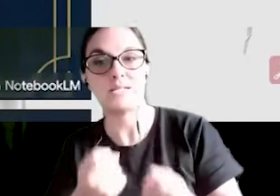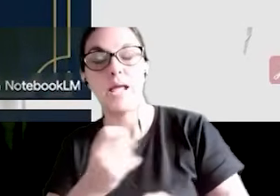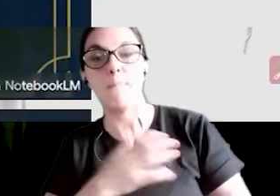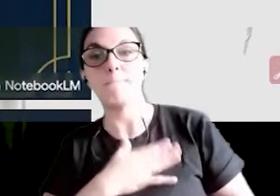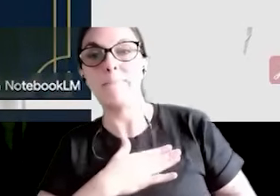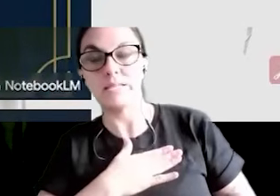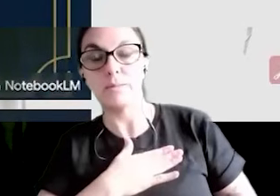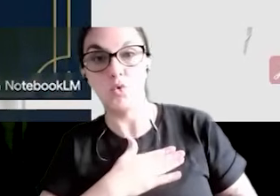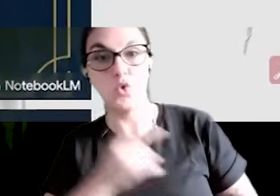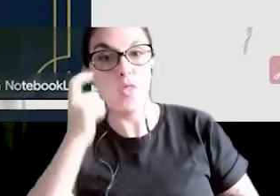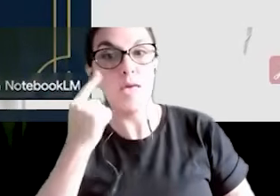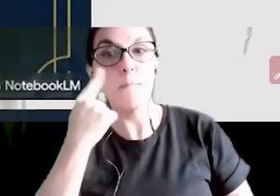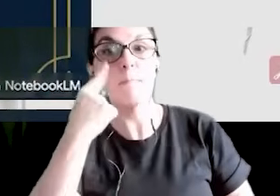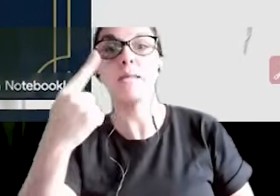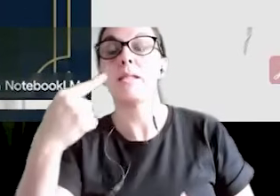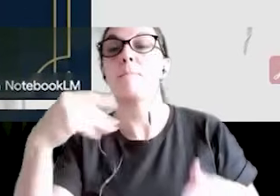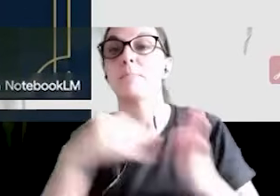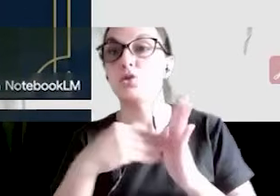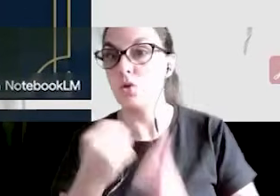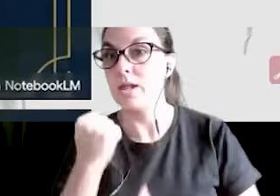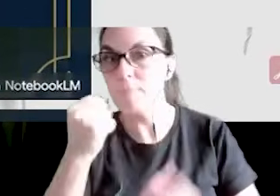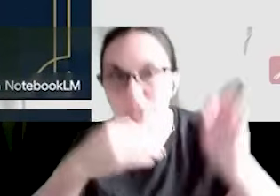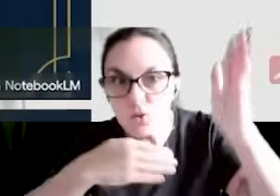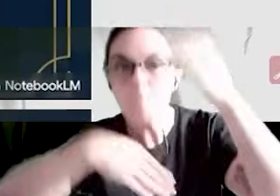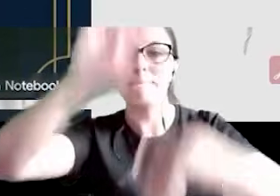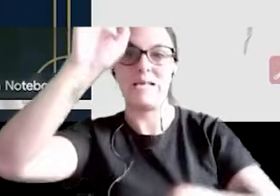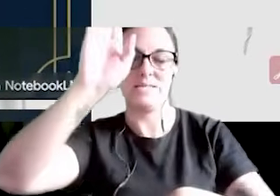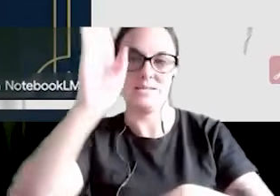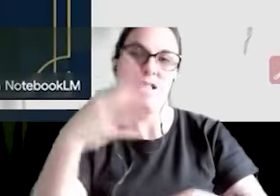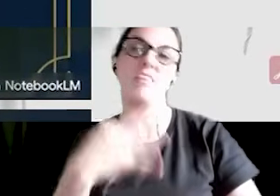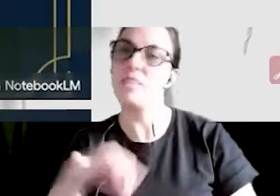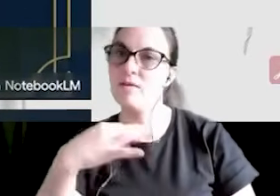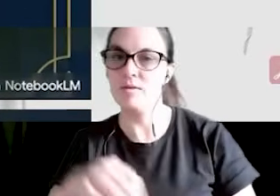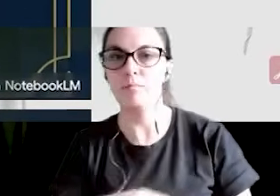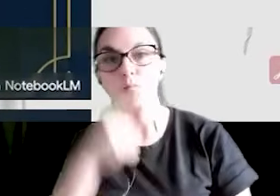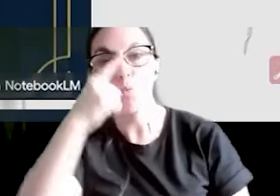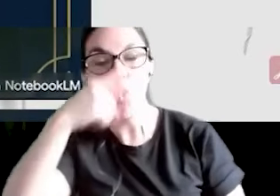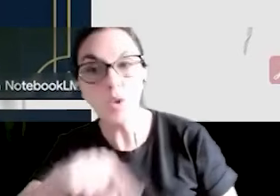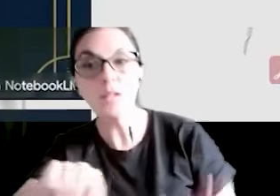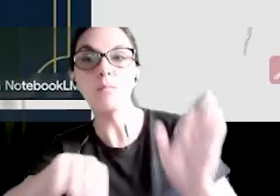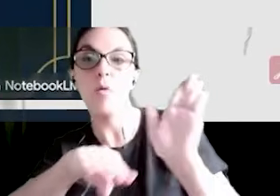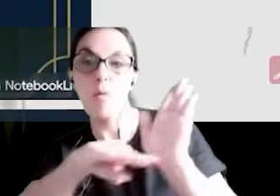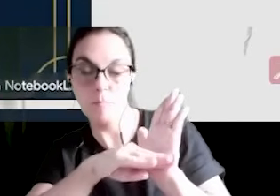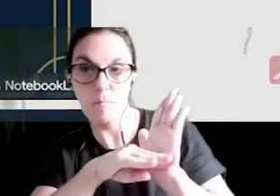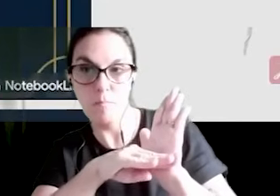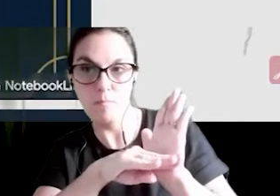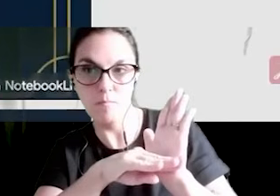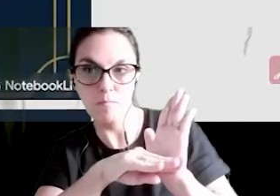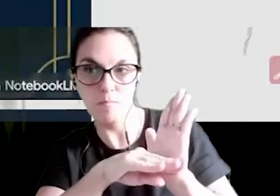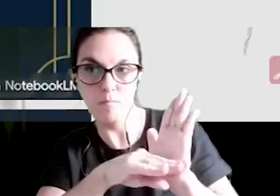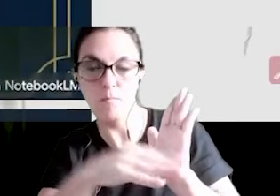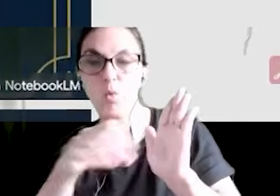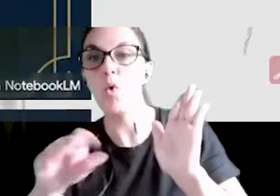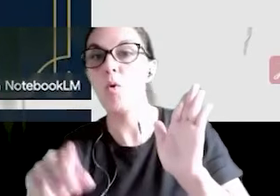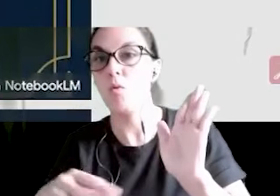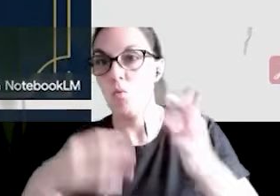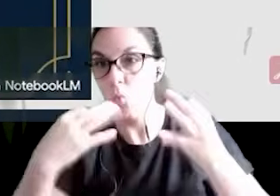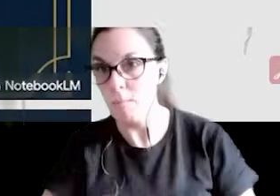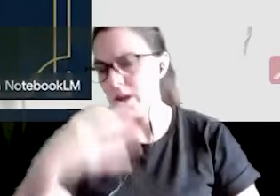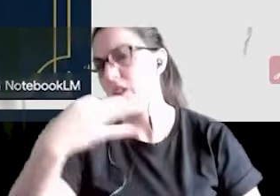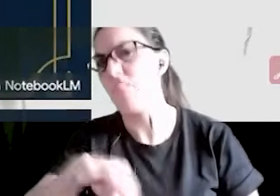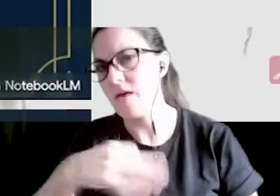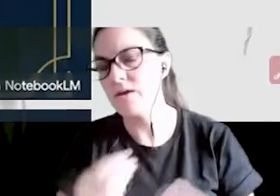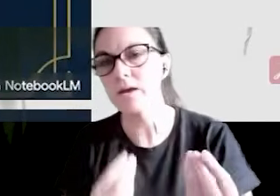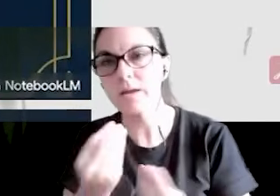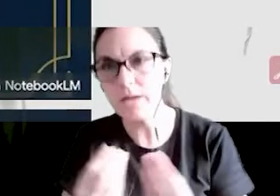superior a los 10.000 millones de pesos. La última condición excluyente dentro de este régimen es que no